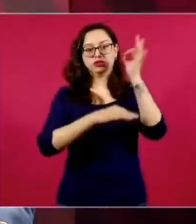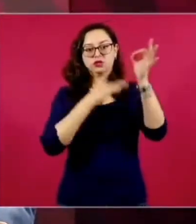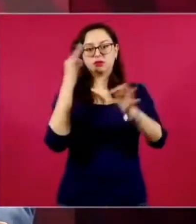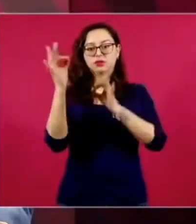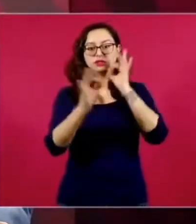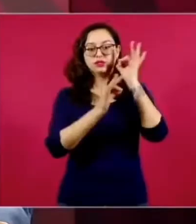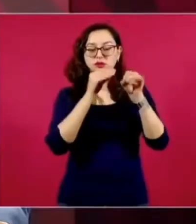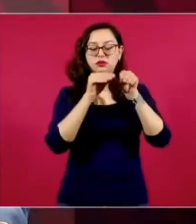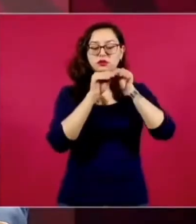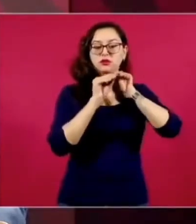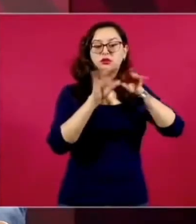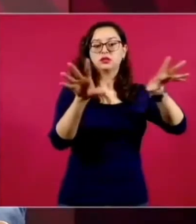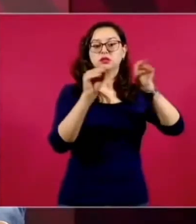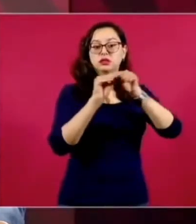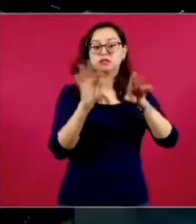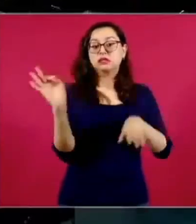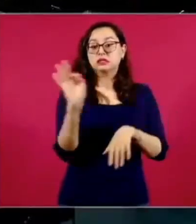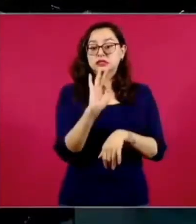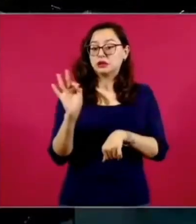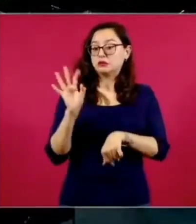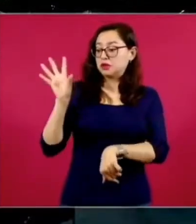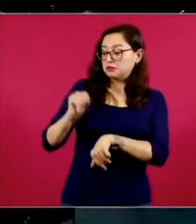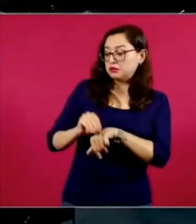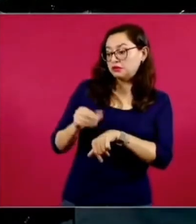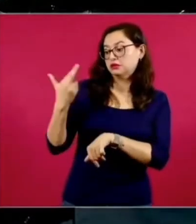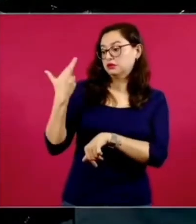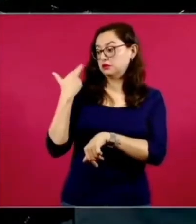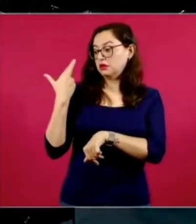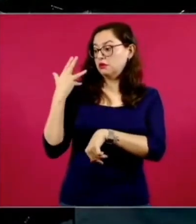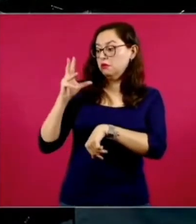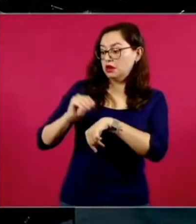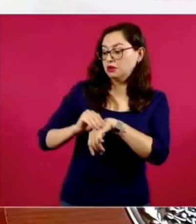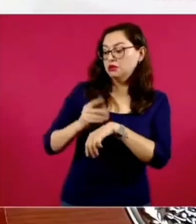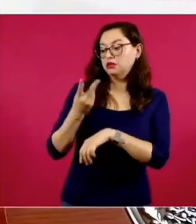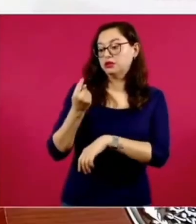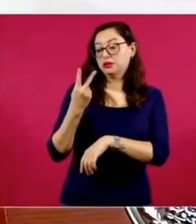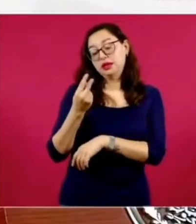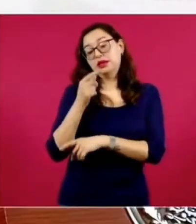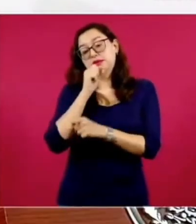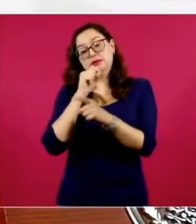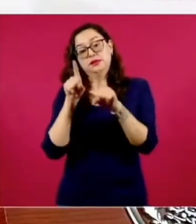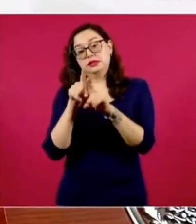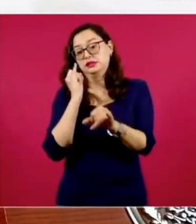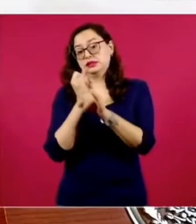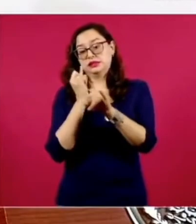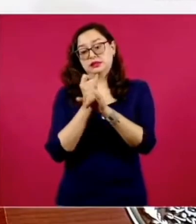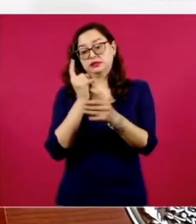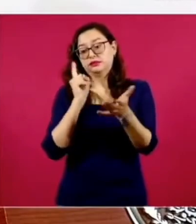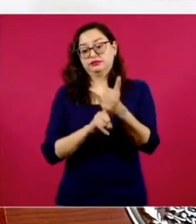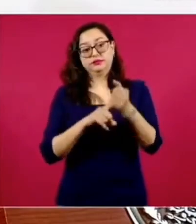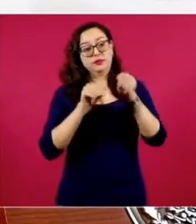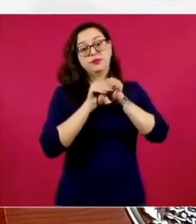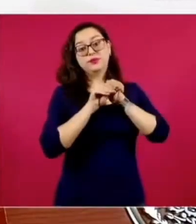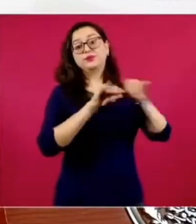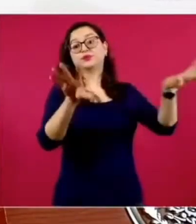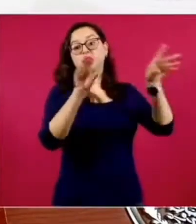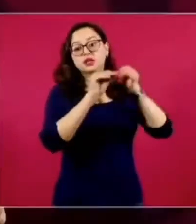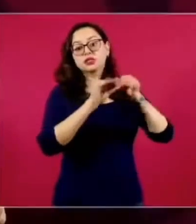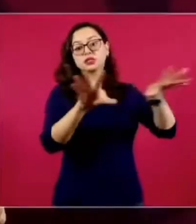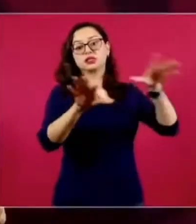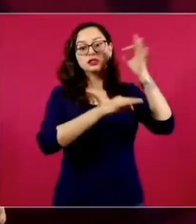conseguir concesiones para la televisión y redes sociales que